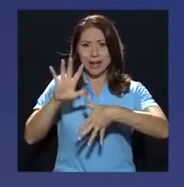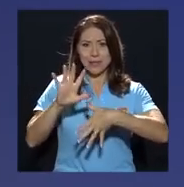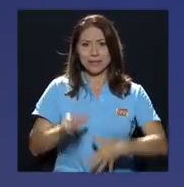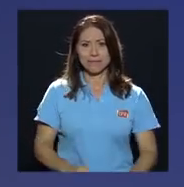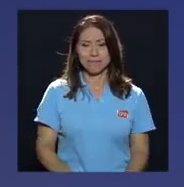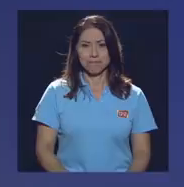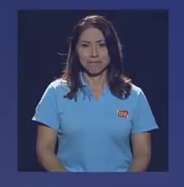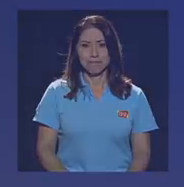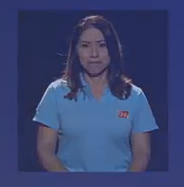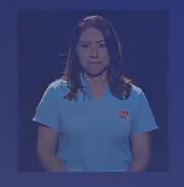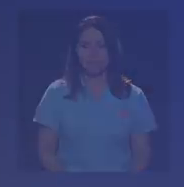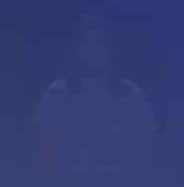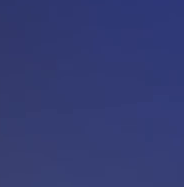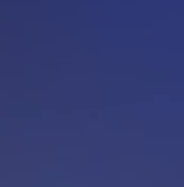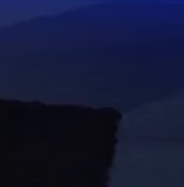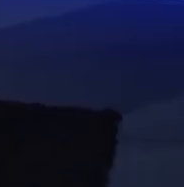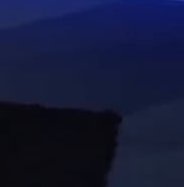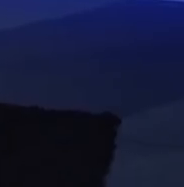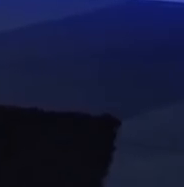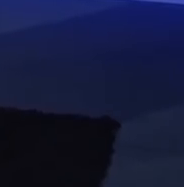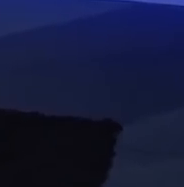contarnos sobre el sistema interamericano